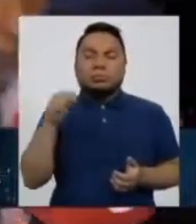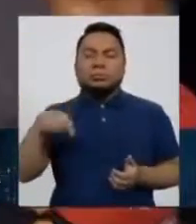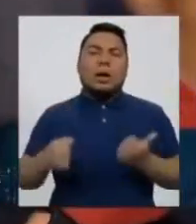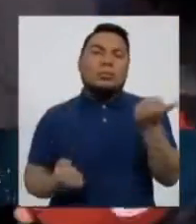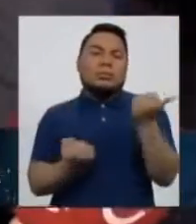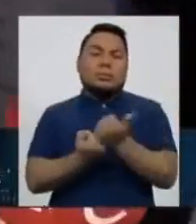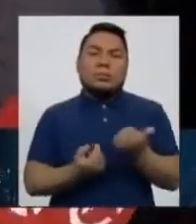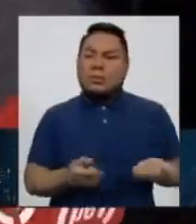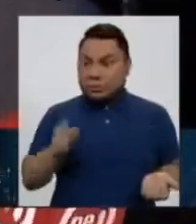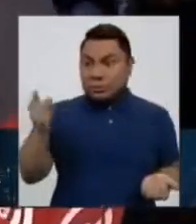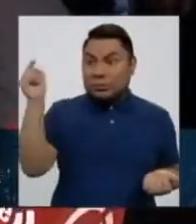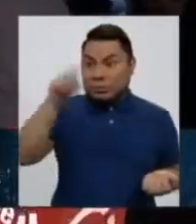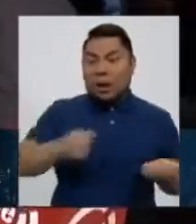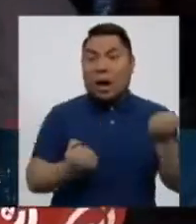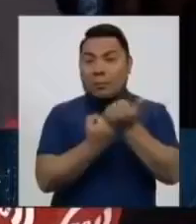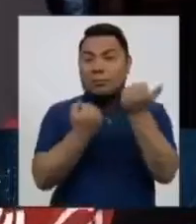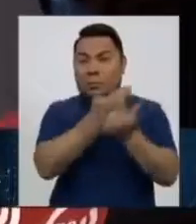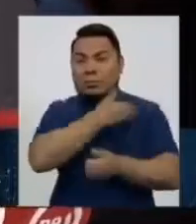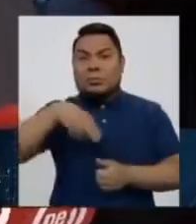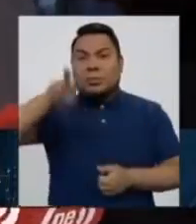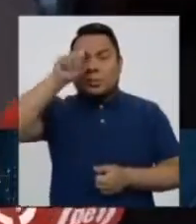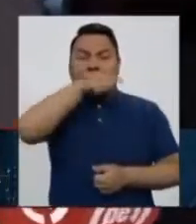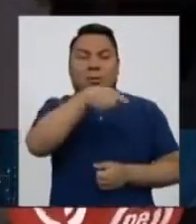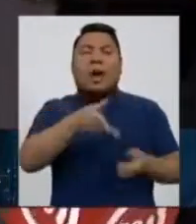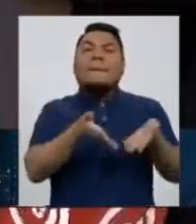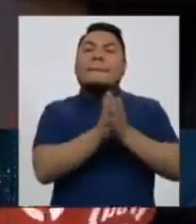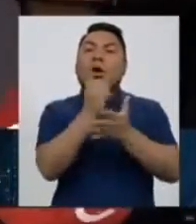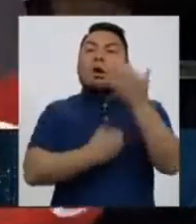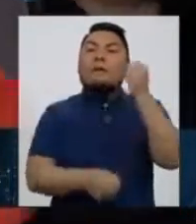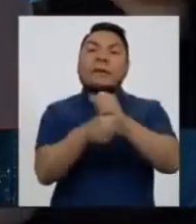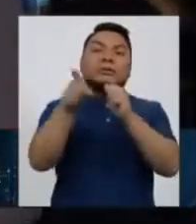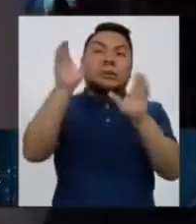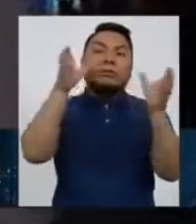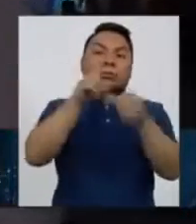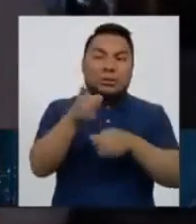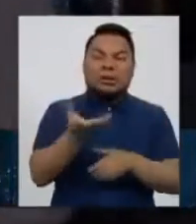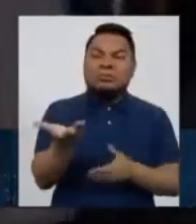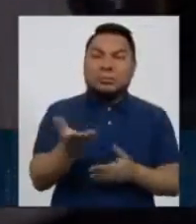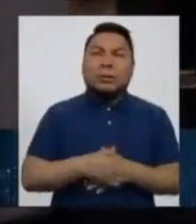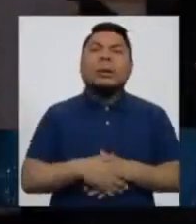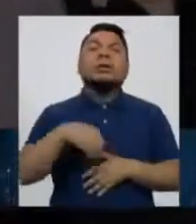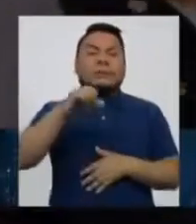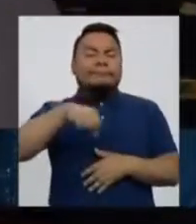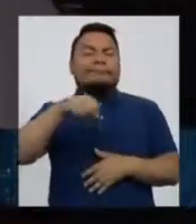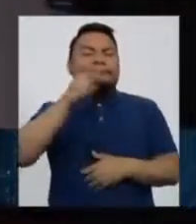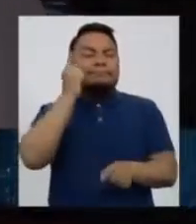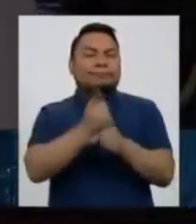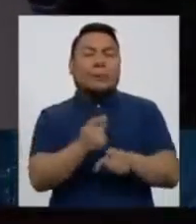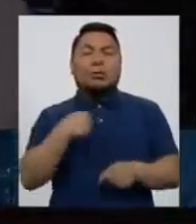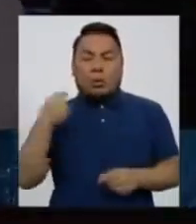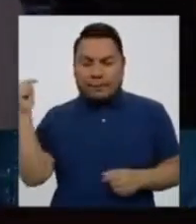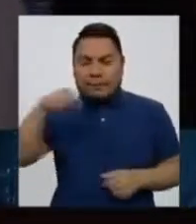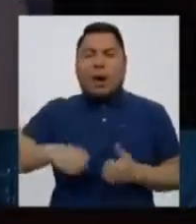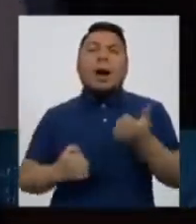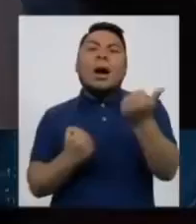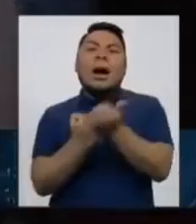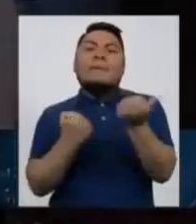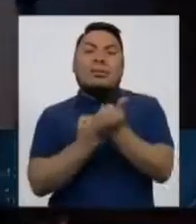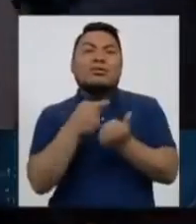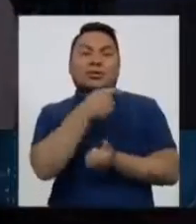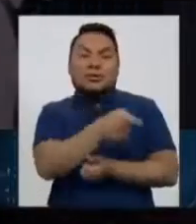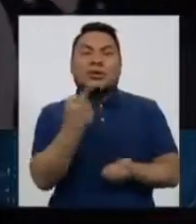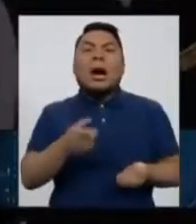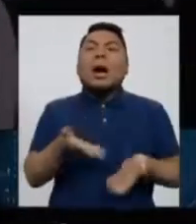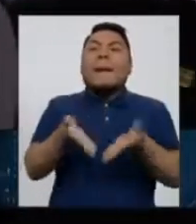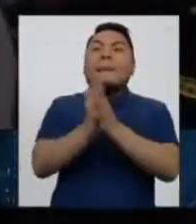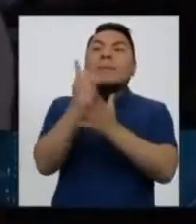es respaldar al presidente de la República por la cuestión de confianza. ¿Qué es lo que piden ustedes? Exactamente, hemos venido aquí a respaldar la moción de cuestión